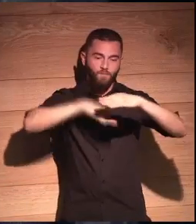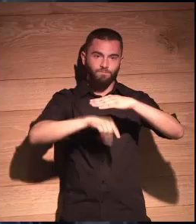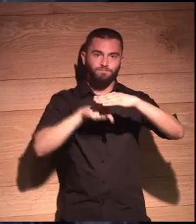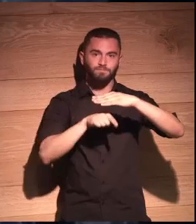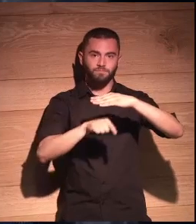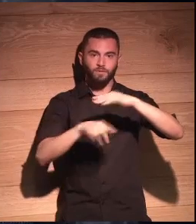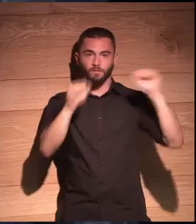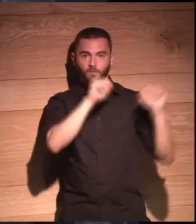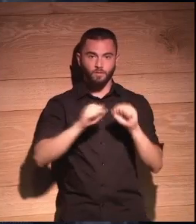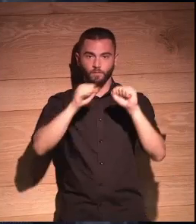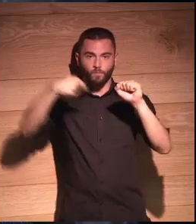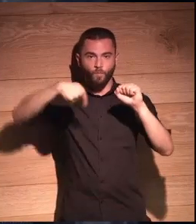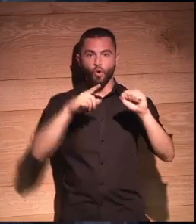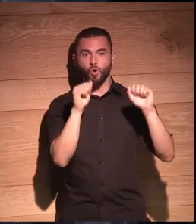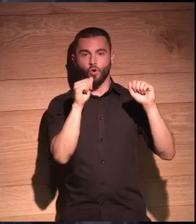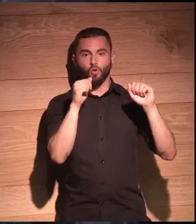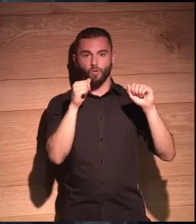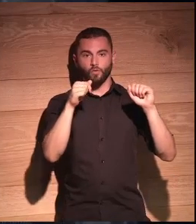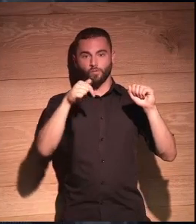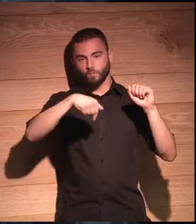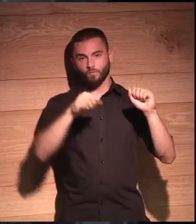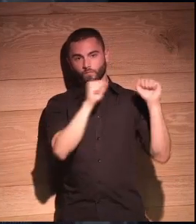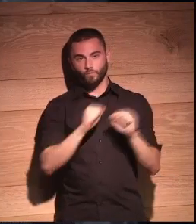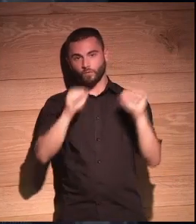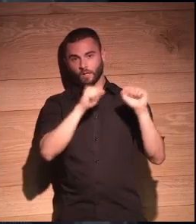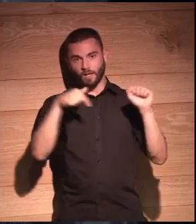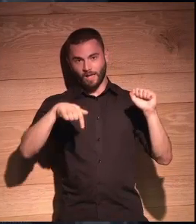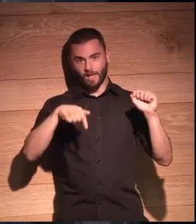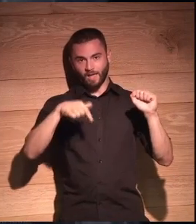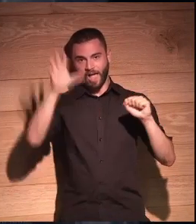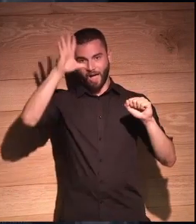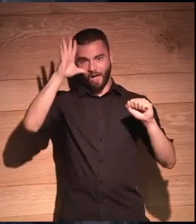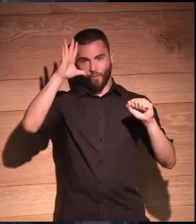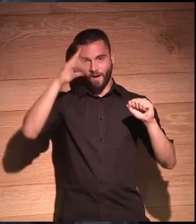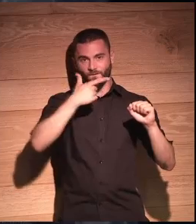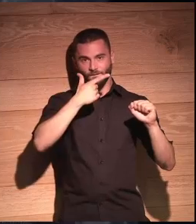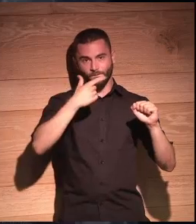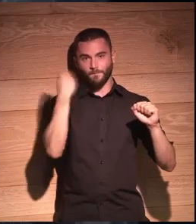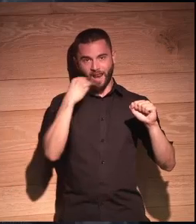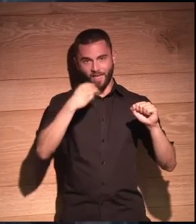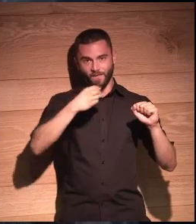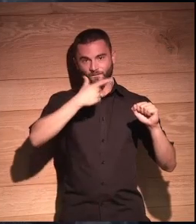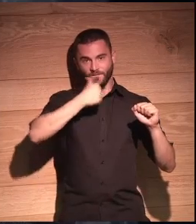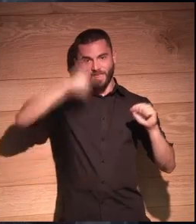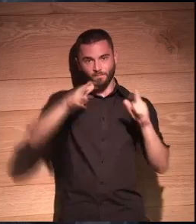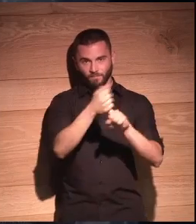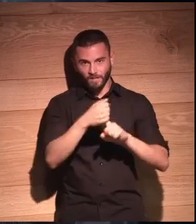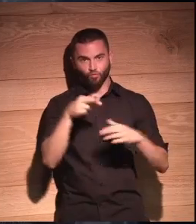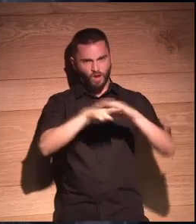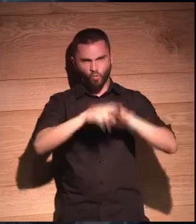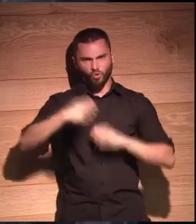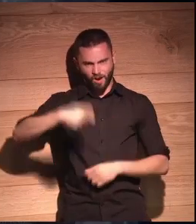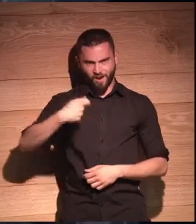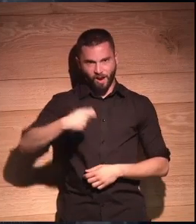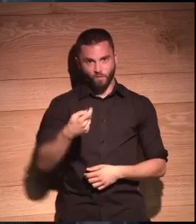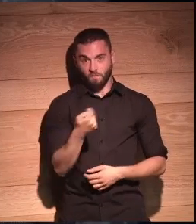posiblemente cerca del polo sur, donde posiblemente más probabilidad hay de encontrar agua helada, y que es un recurso carísimo y